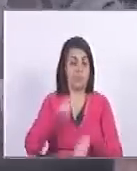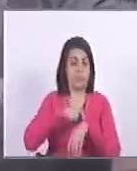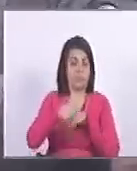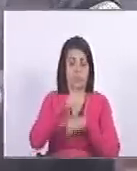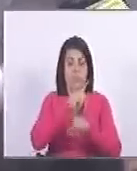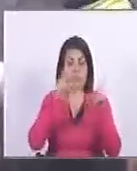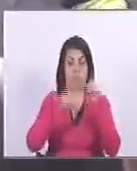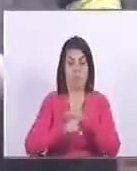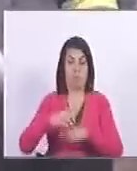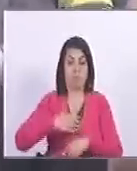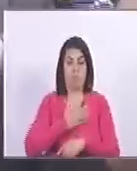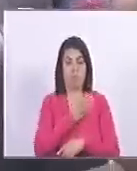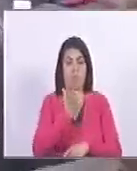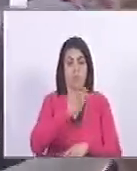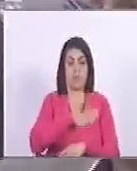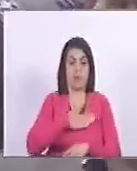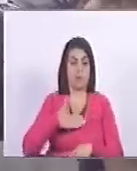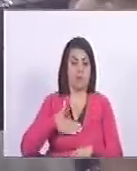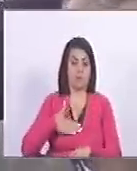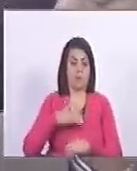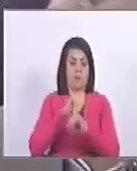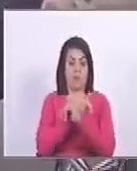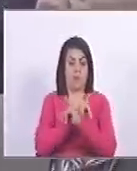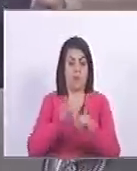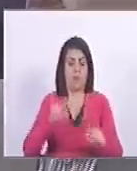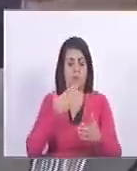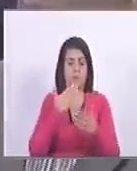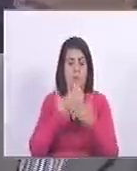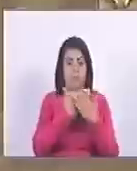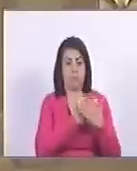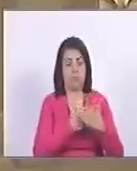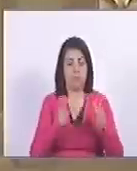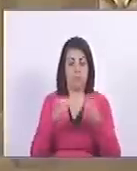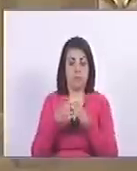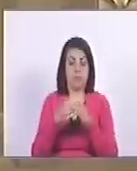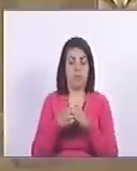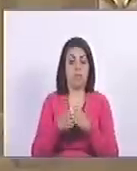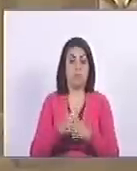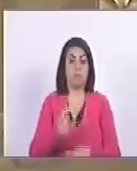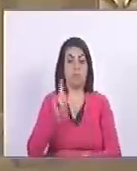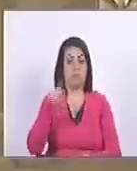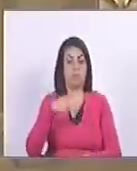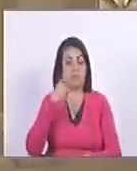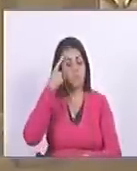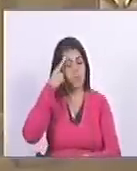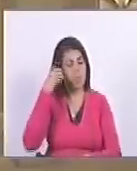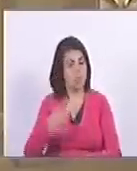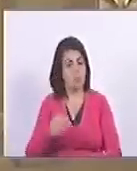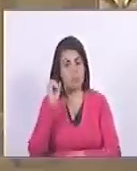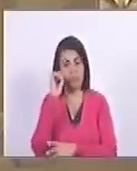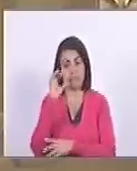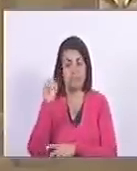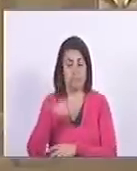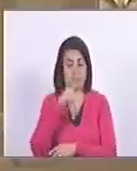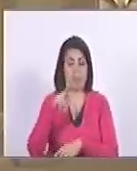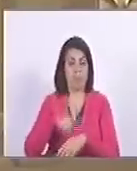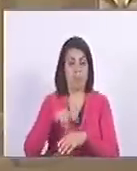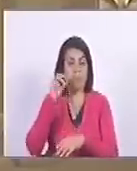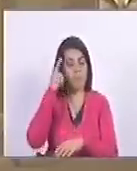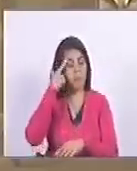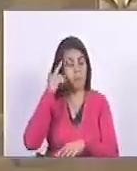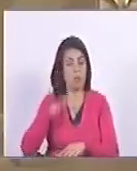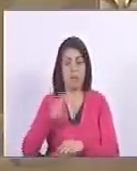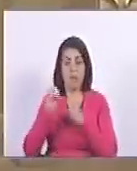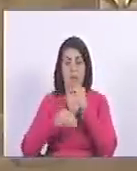del canto coral. Quiero finalizar agradeciendo a todas las agrupaciones coralistas que creyeron en esta asamblea, que creyeron en